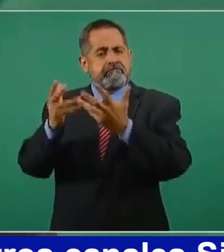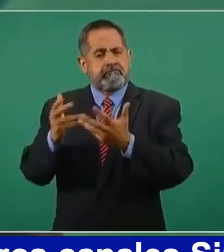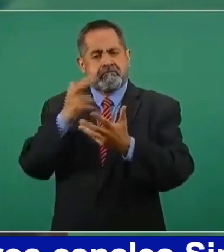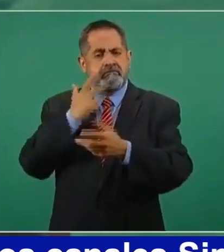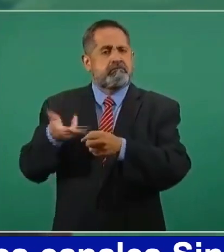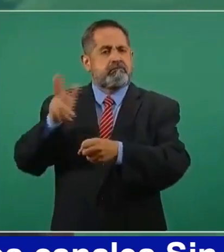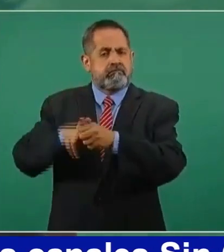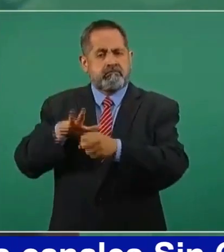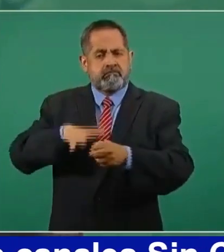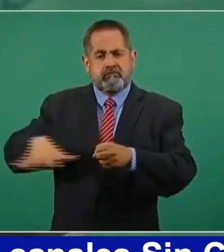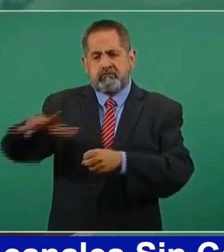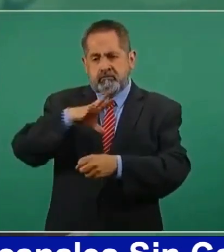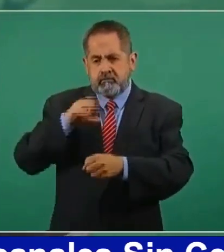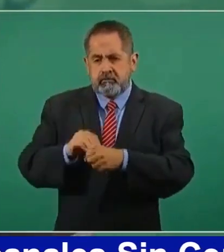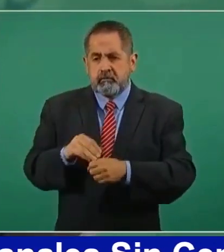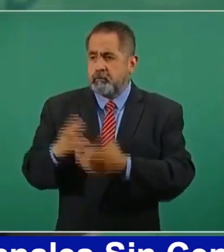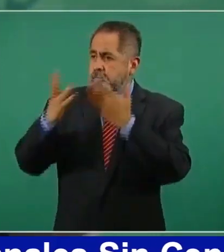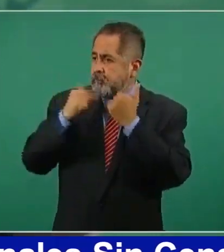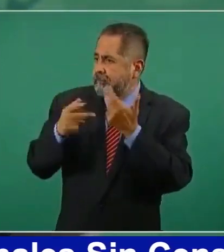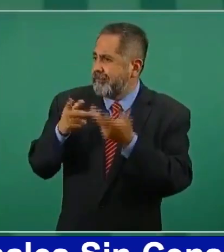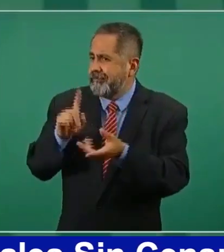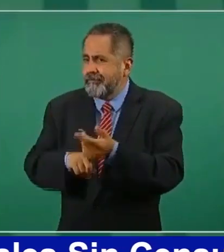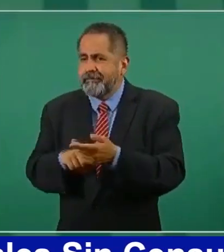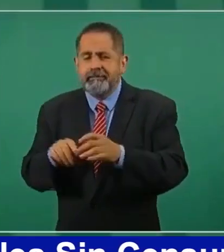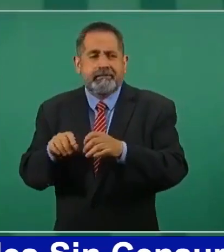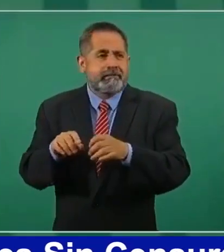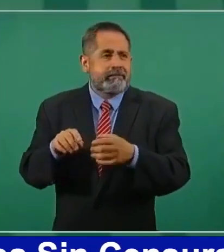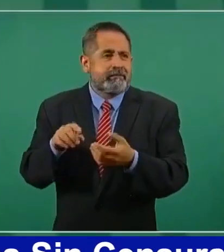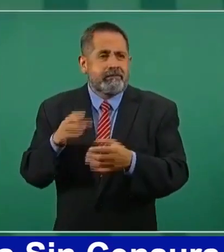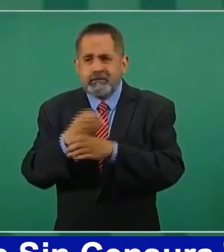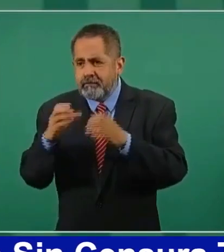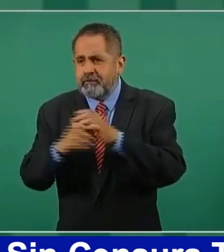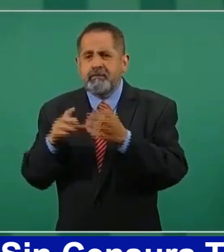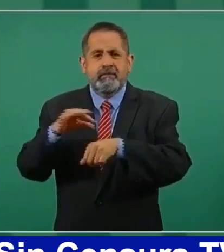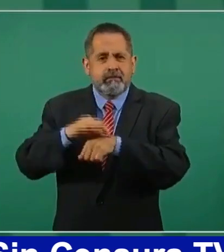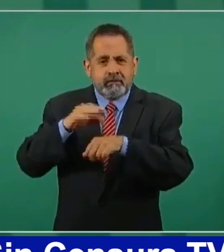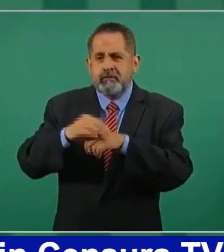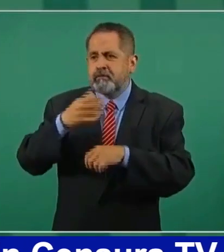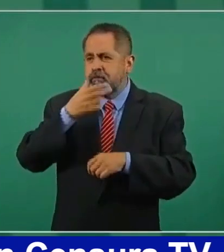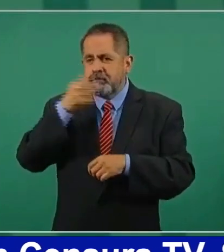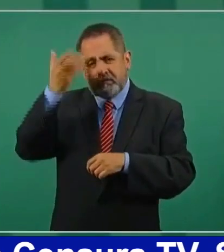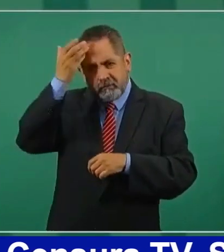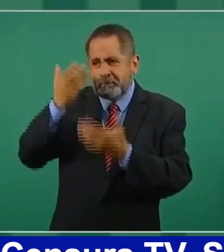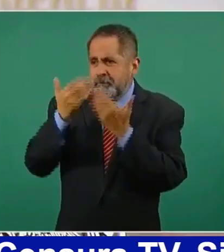sin equipos, sin médicos, sin enfermeras,